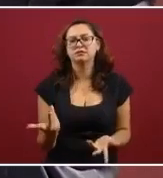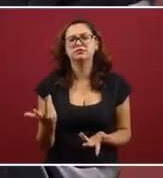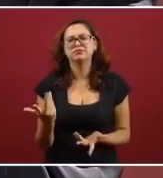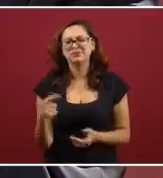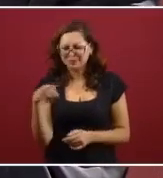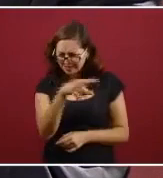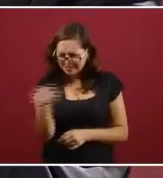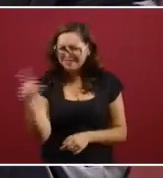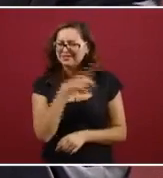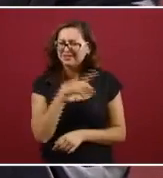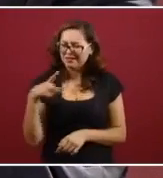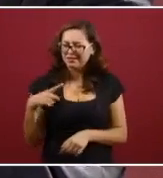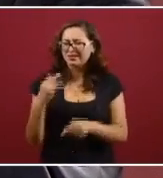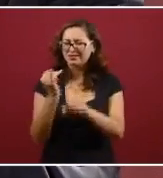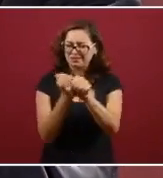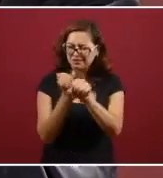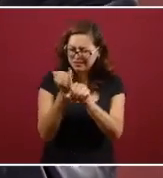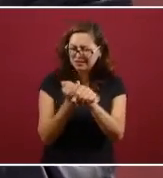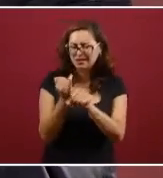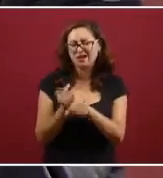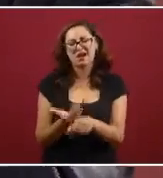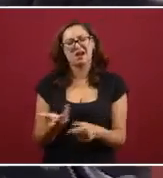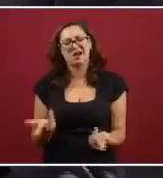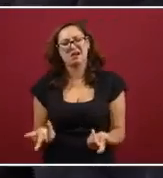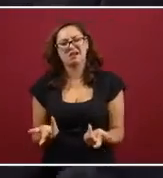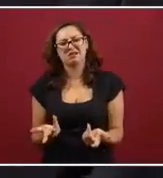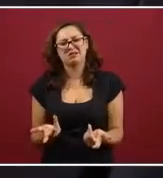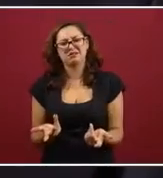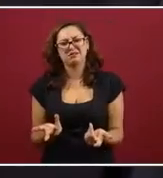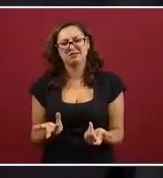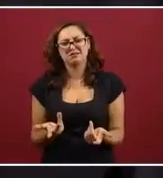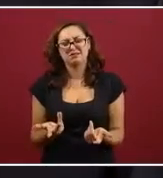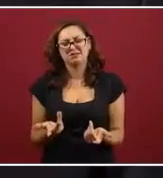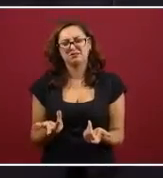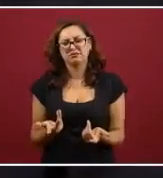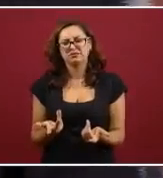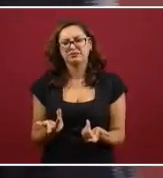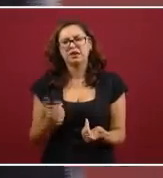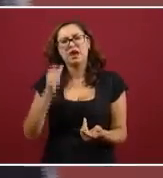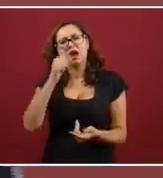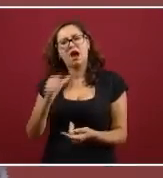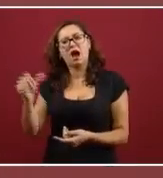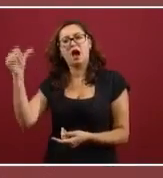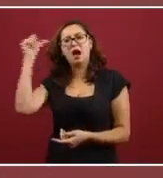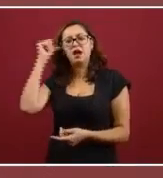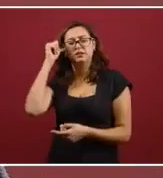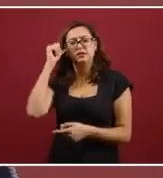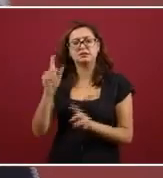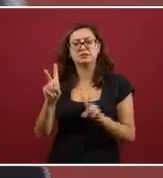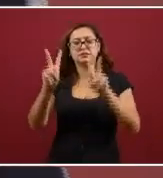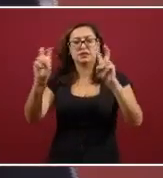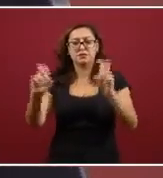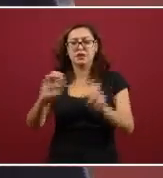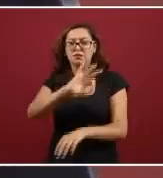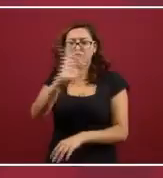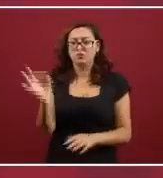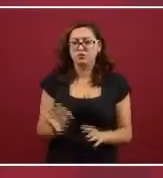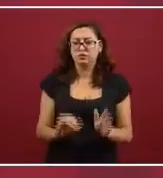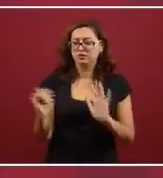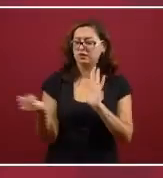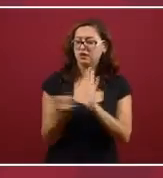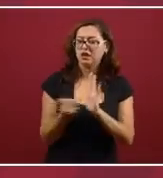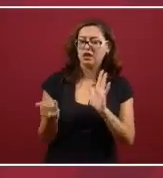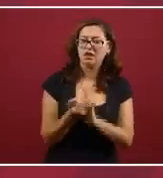esto. Ayer se dieron a conocer los índices de inflación.